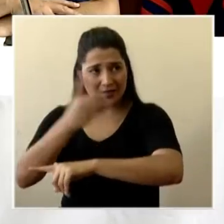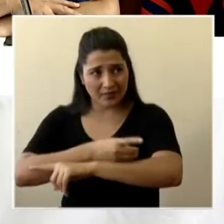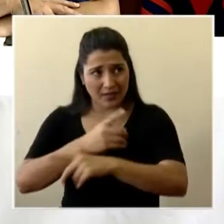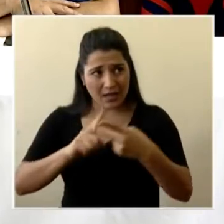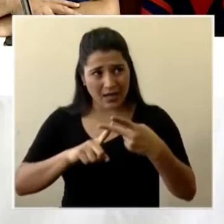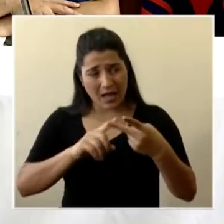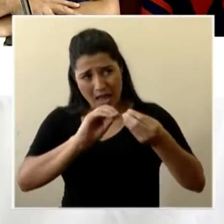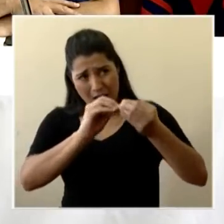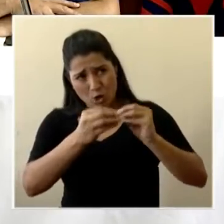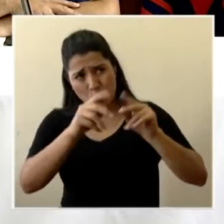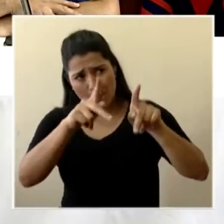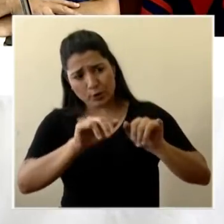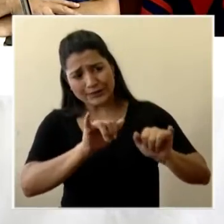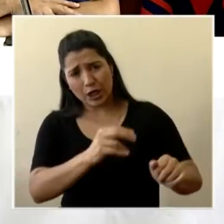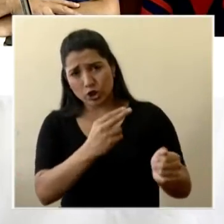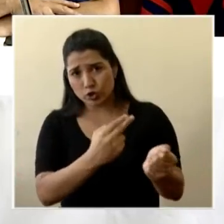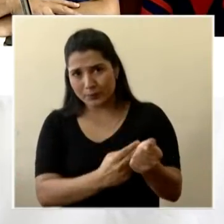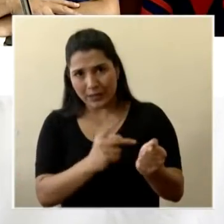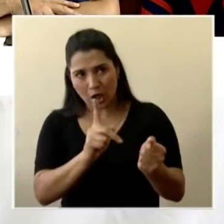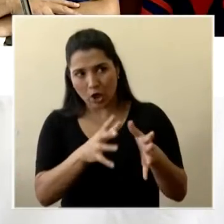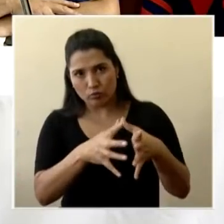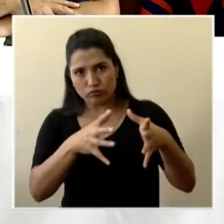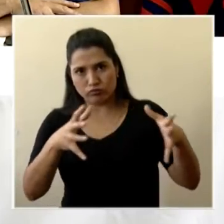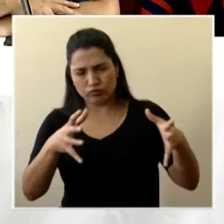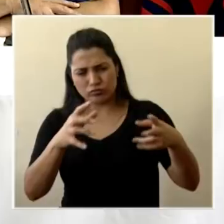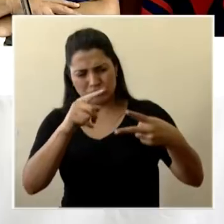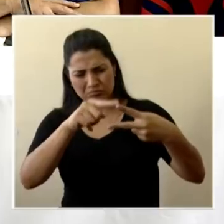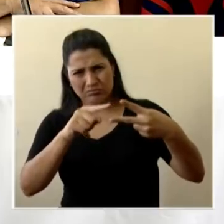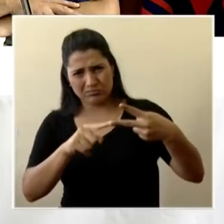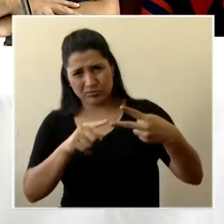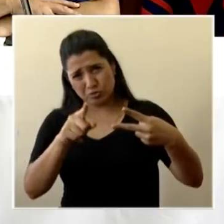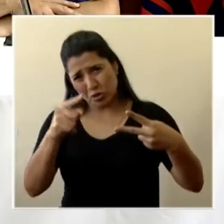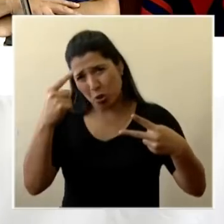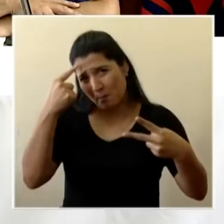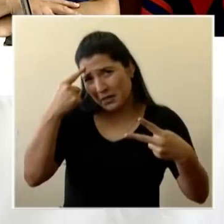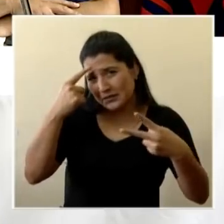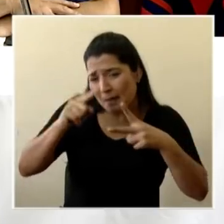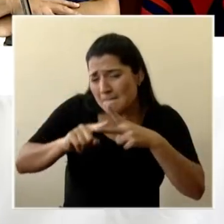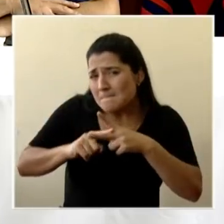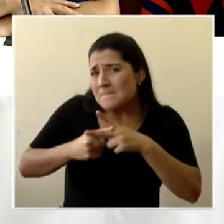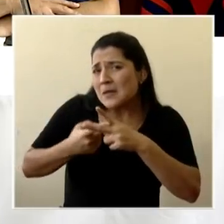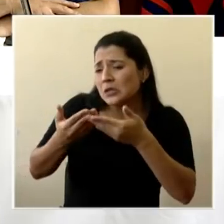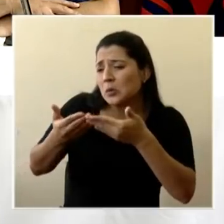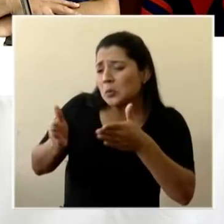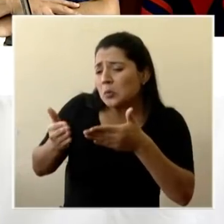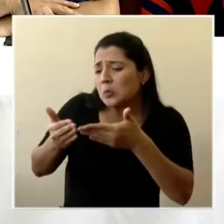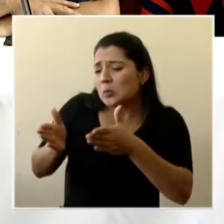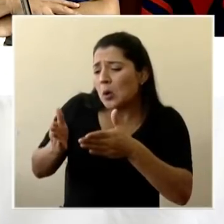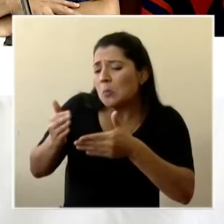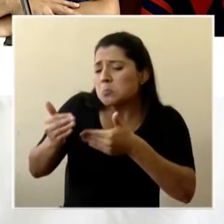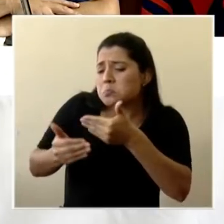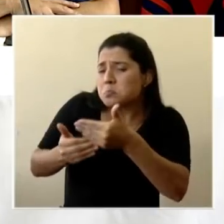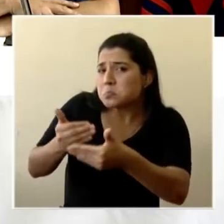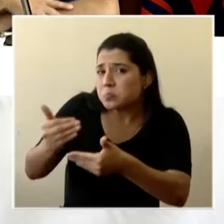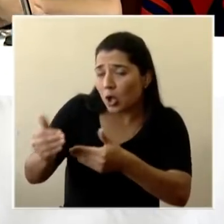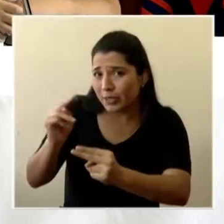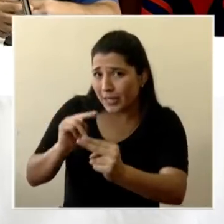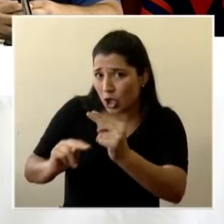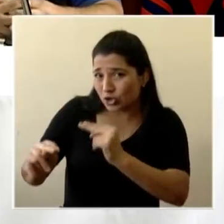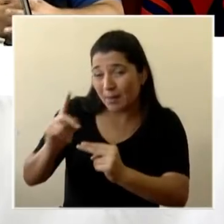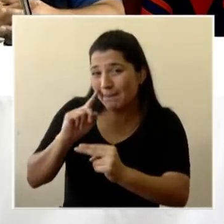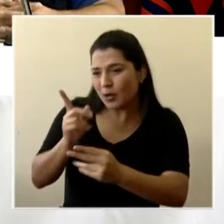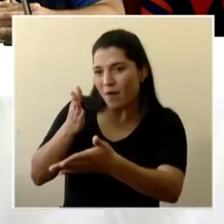ha aumentado considerablemente. ¿No valoran, tomando en cuenta lo anterior, ir abriendo poco a poco el comercio para que la afectación económica no sea tan grande? Si